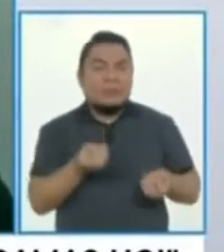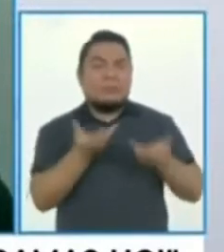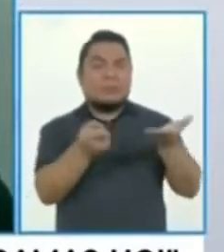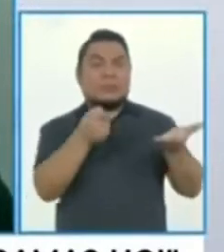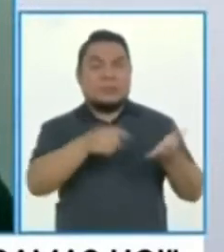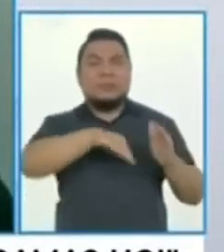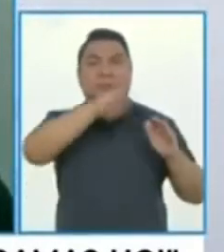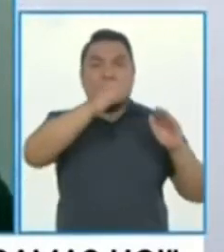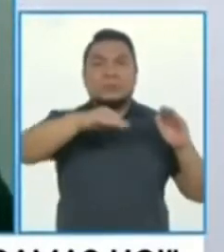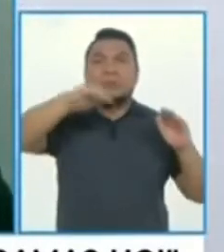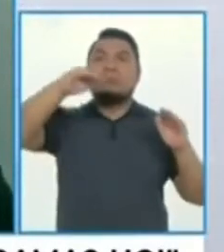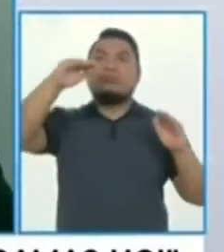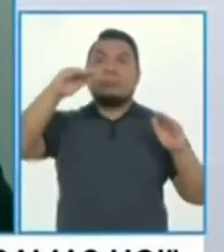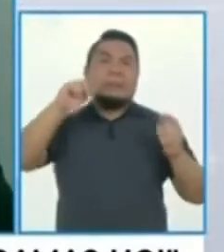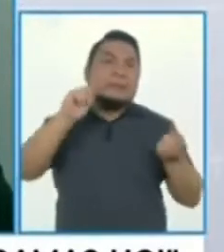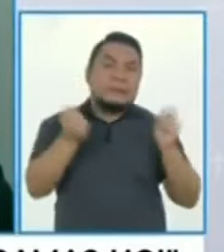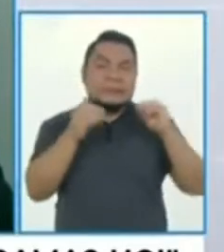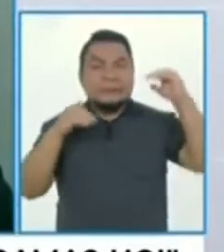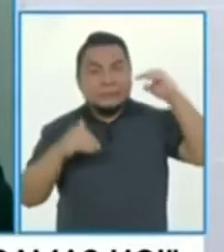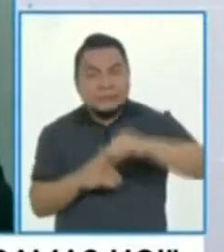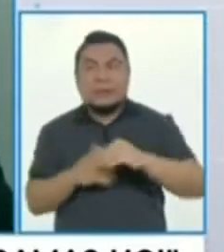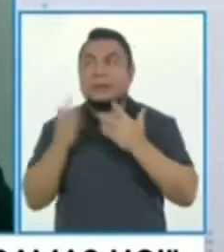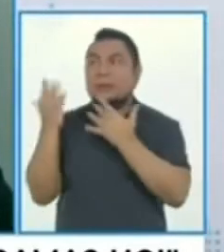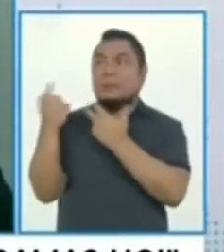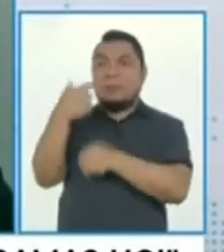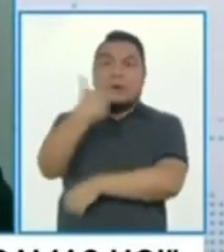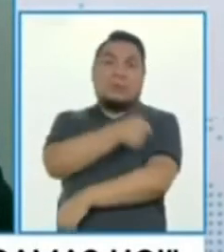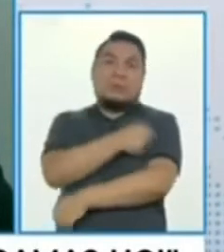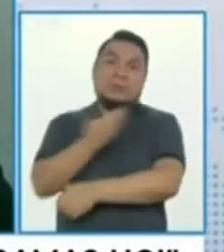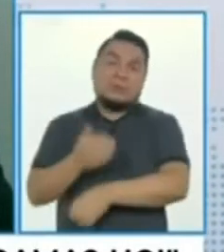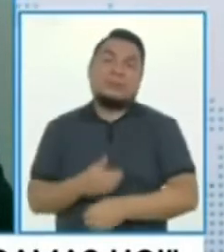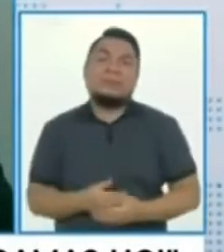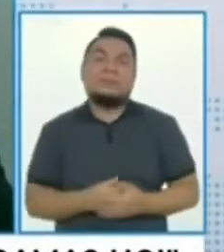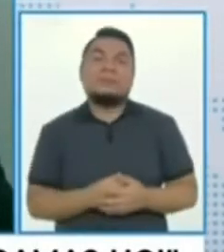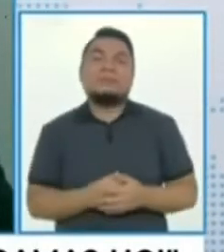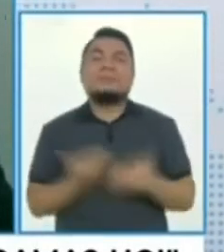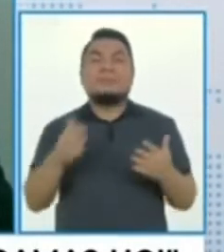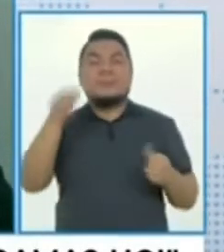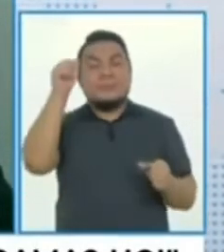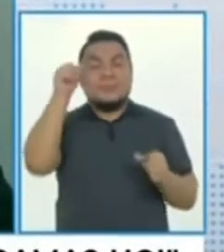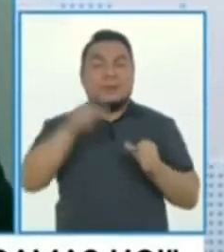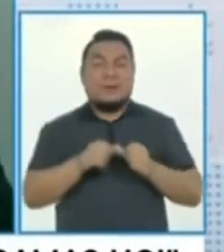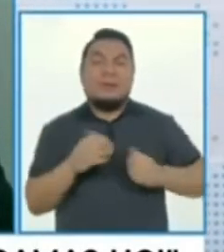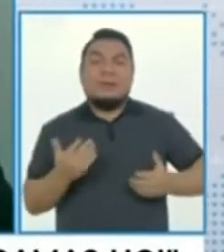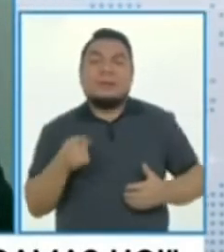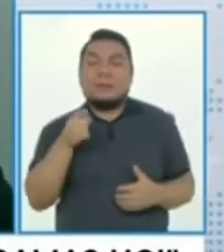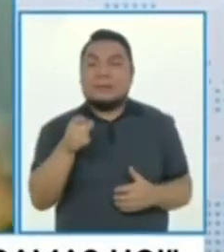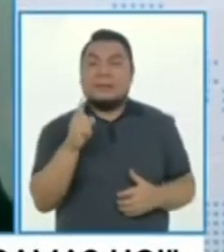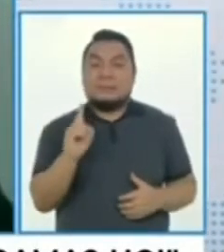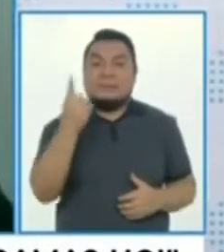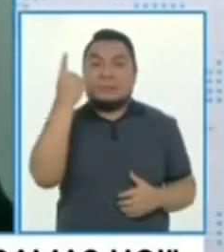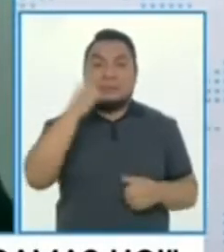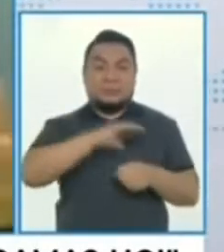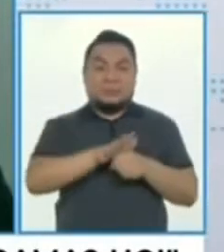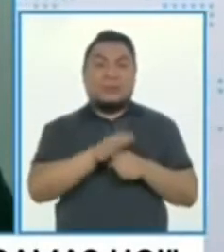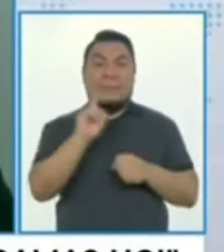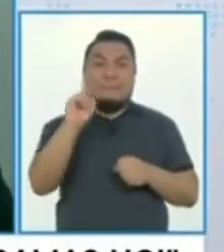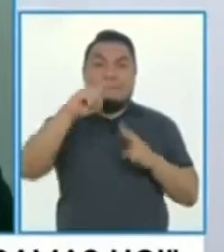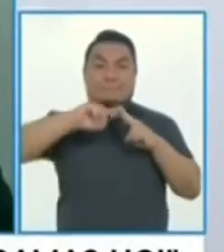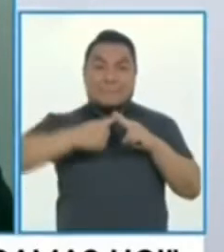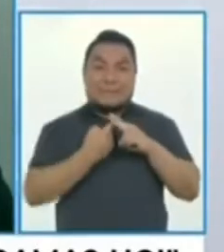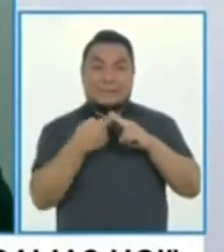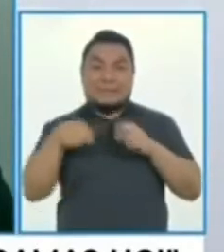esta curva, mientras esperamos la vacuna de paso? Correcto. Bueno, recordemos que en la primera ola, en la primera etapa